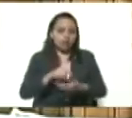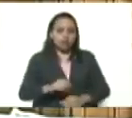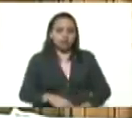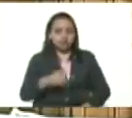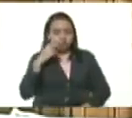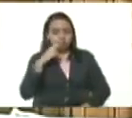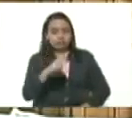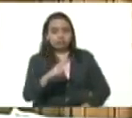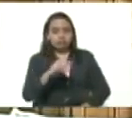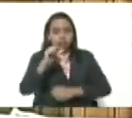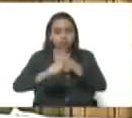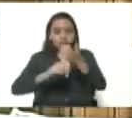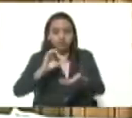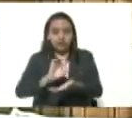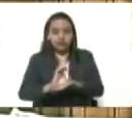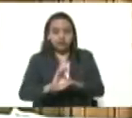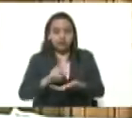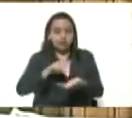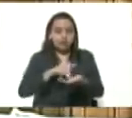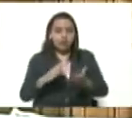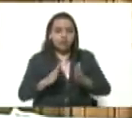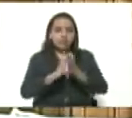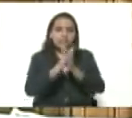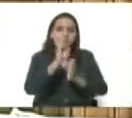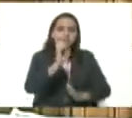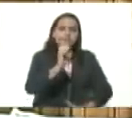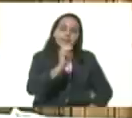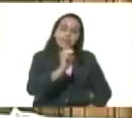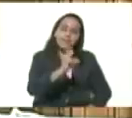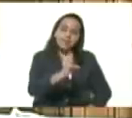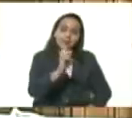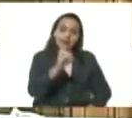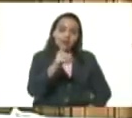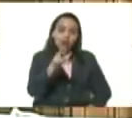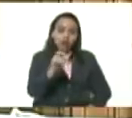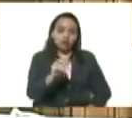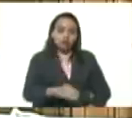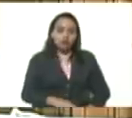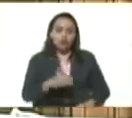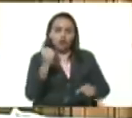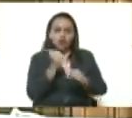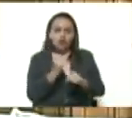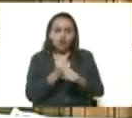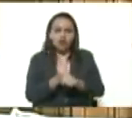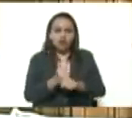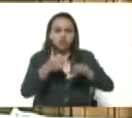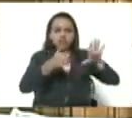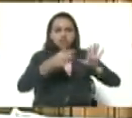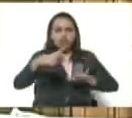Fíjense ustedes, en Caracas, parroquia San Pedro, un pintor de 68 años,